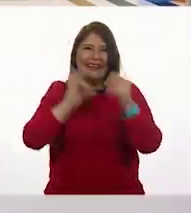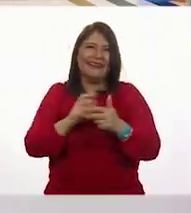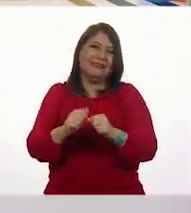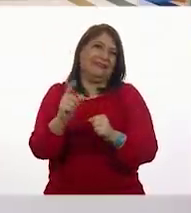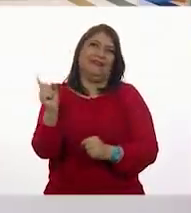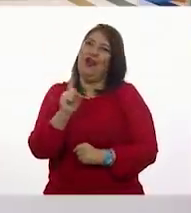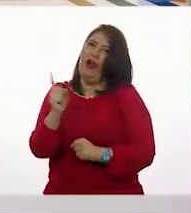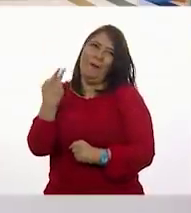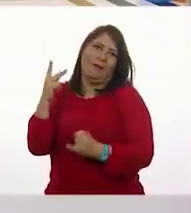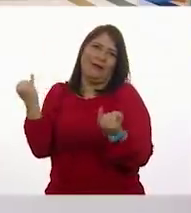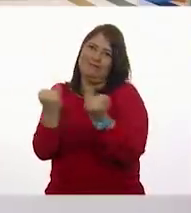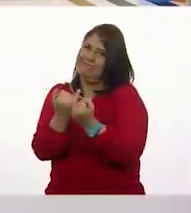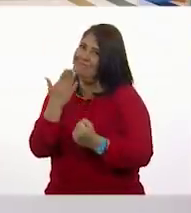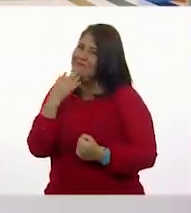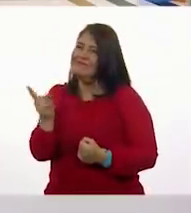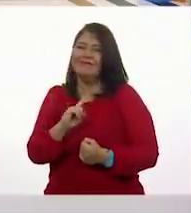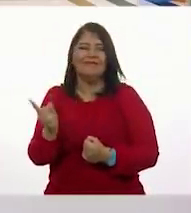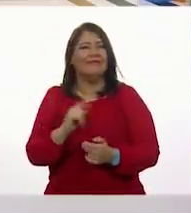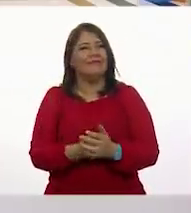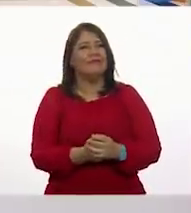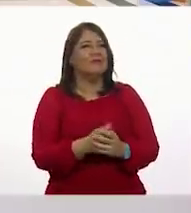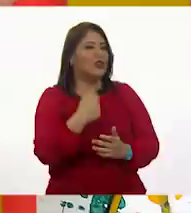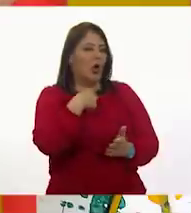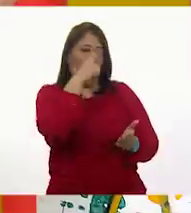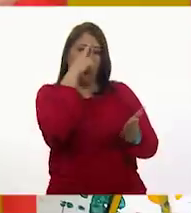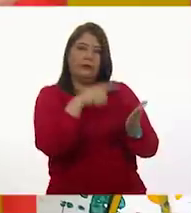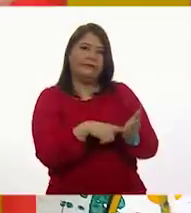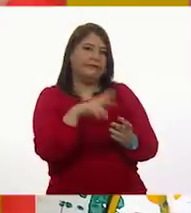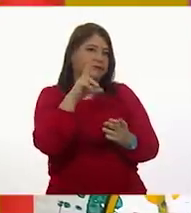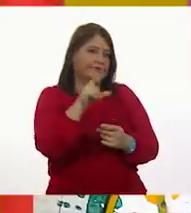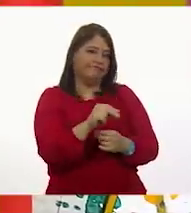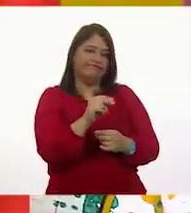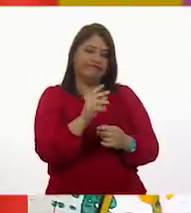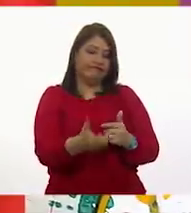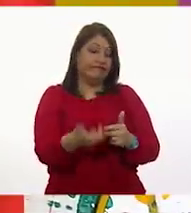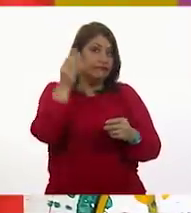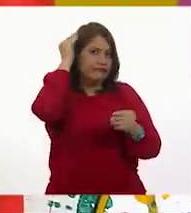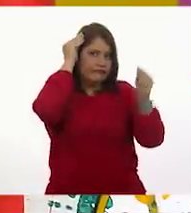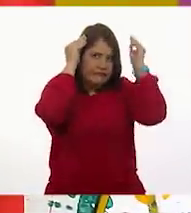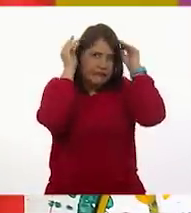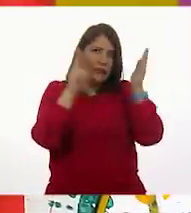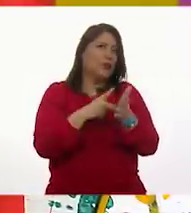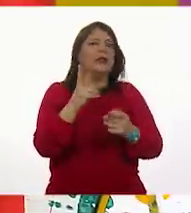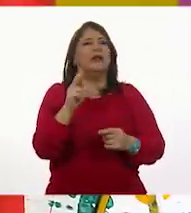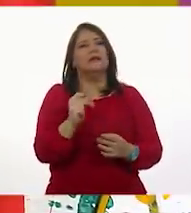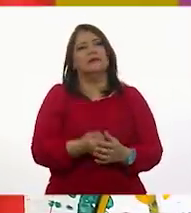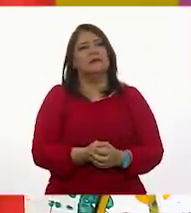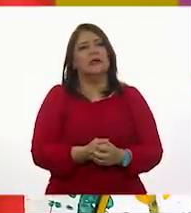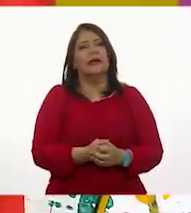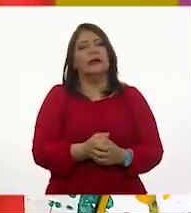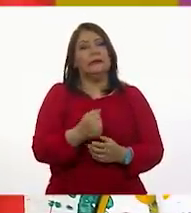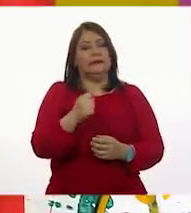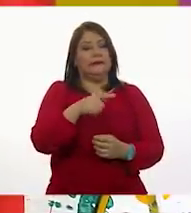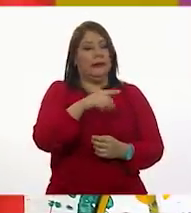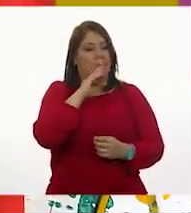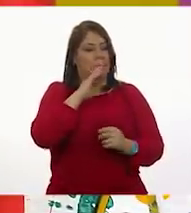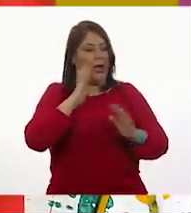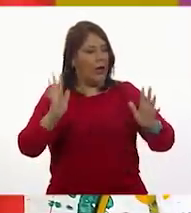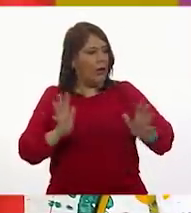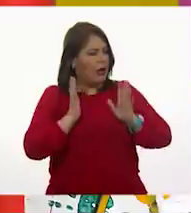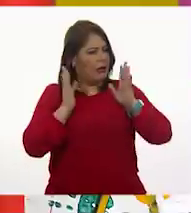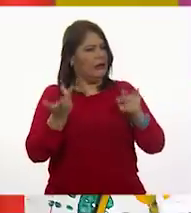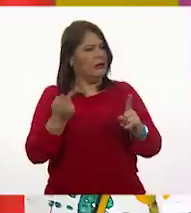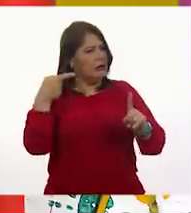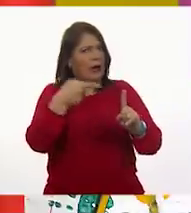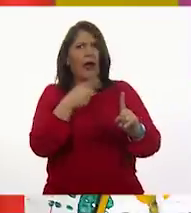pero no hubiera quedado no, tan bien. Eso sí no. Yo creo que no hubiera quedado, Panchito. Sorprendida, le preguntó qué había